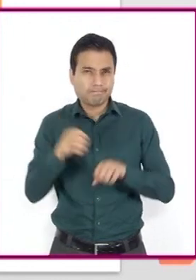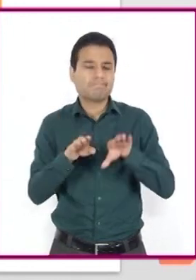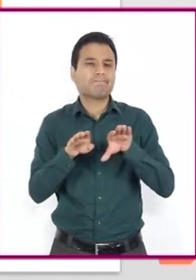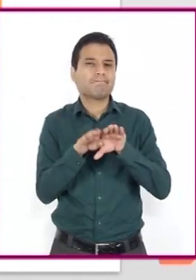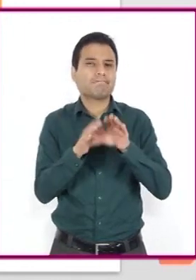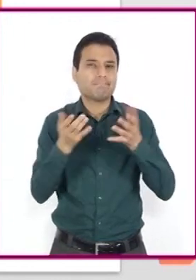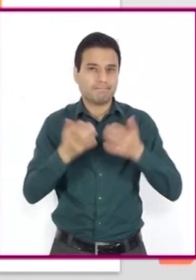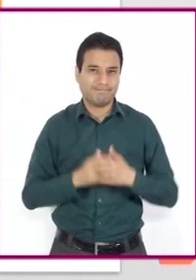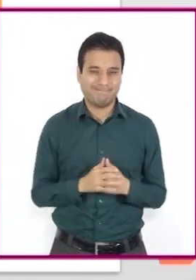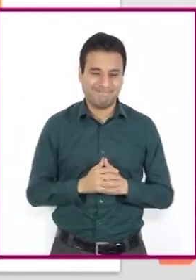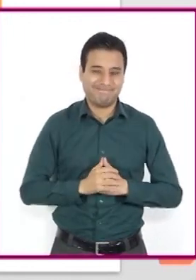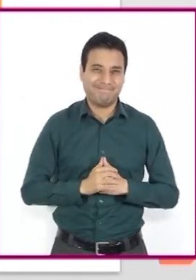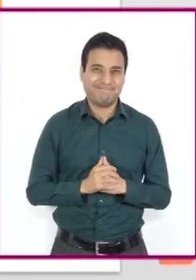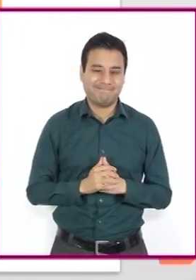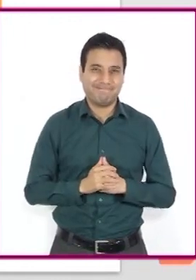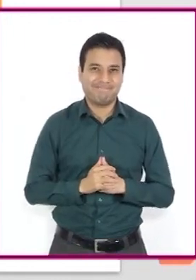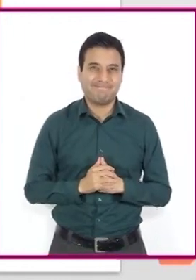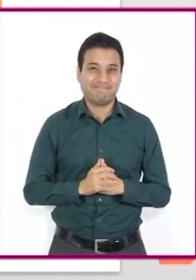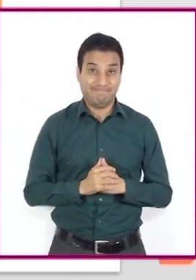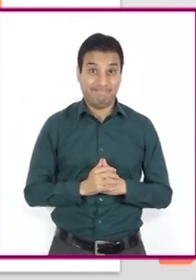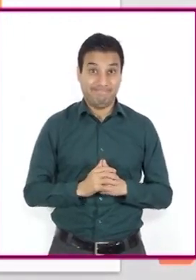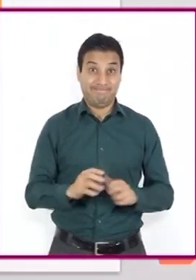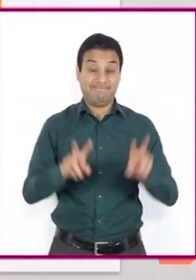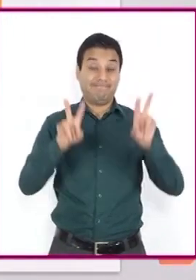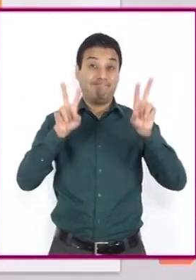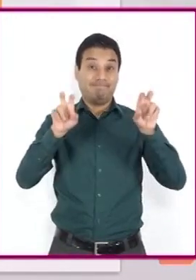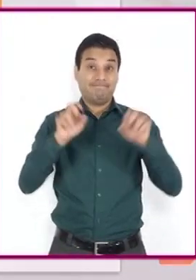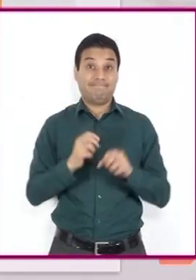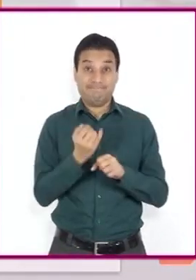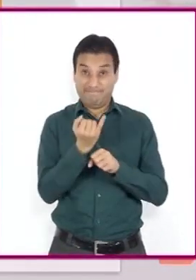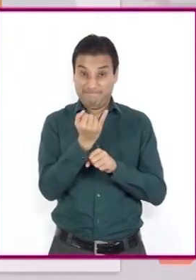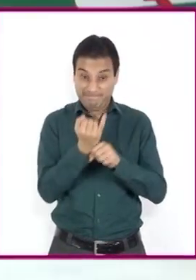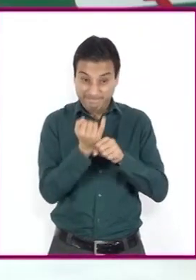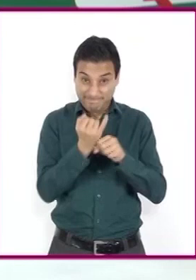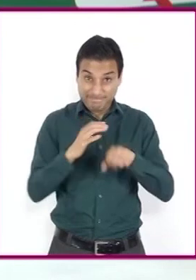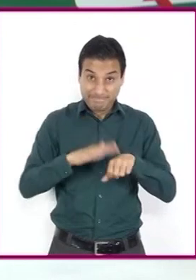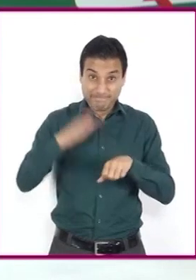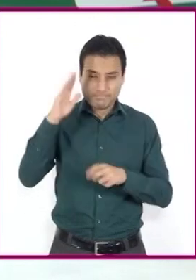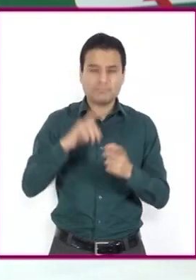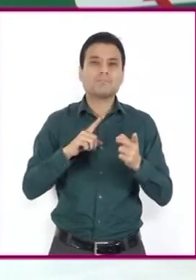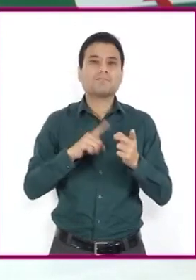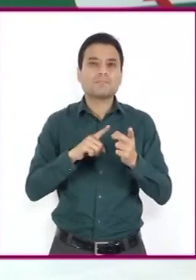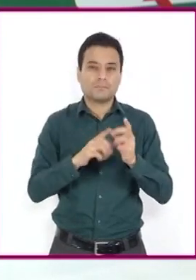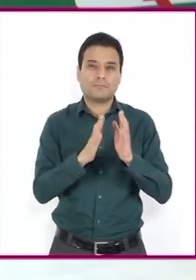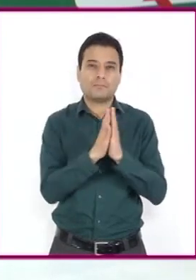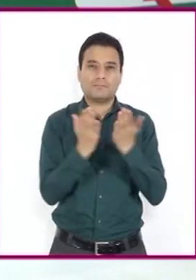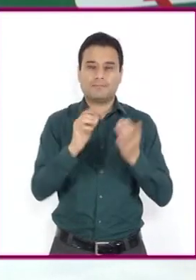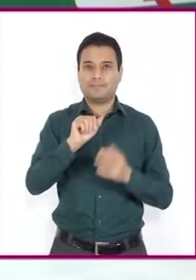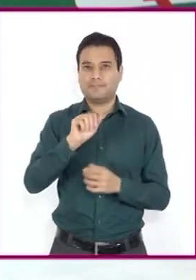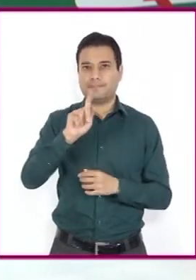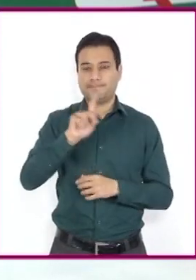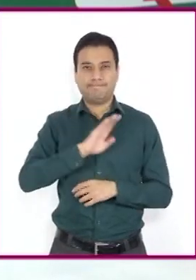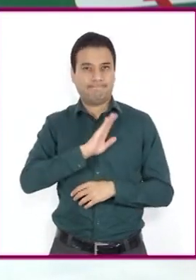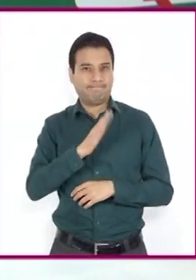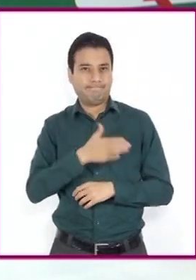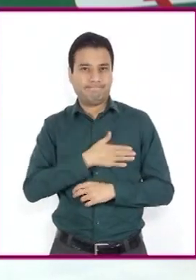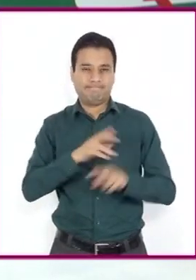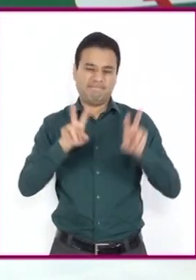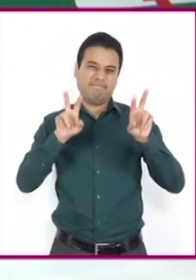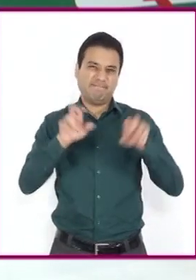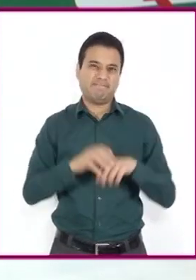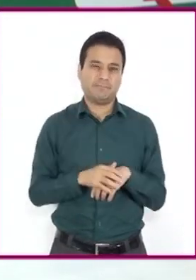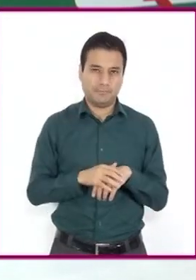reglamentos. Para ampliar la información, además de consultar en su libro de texto de lengua materna en el aprendizaje